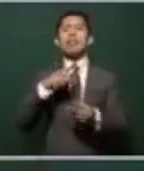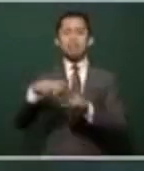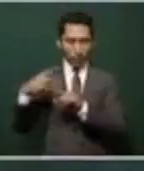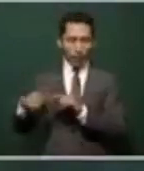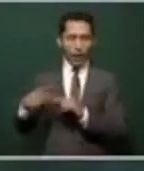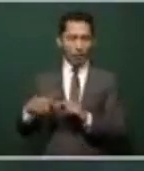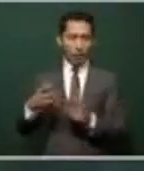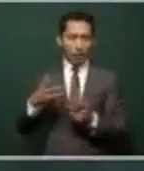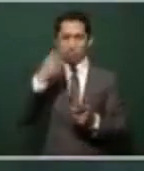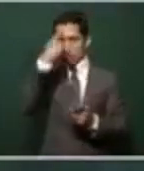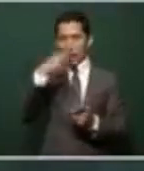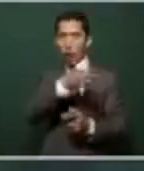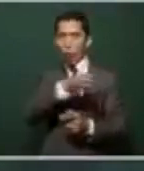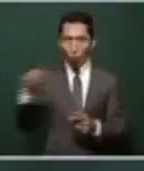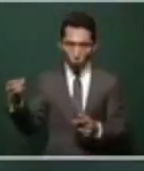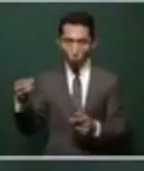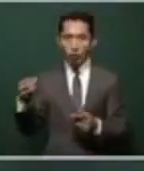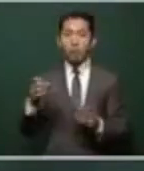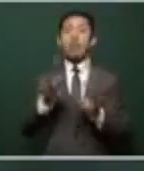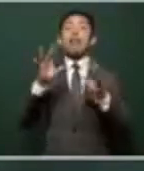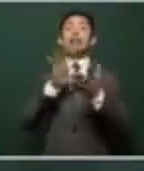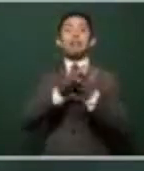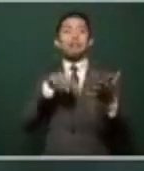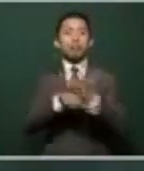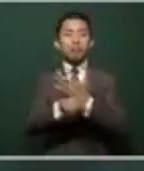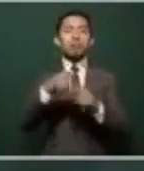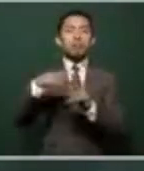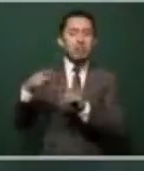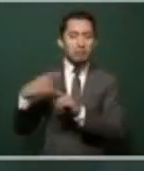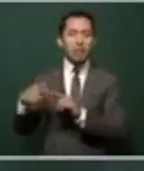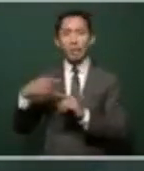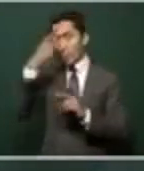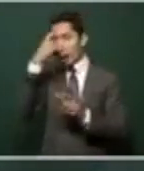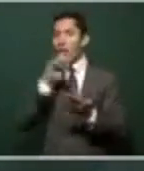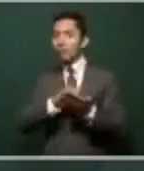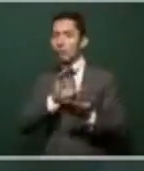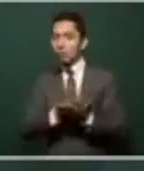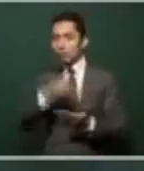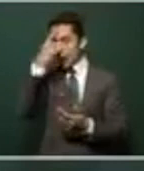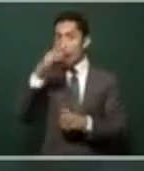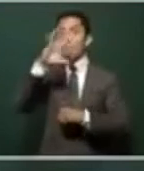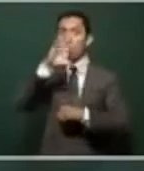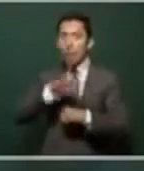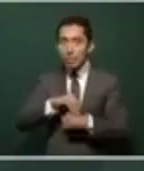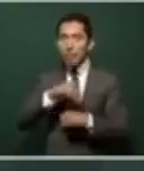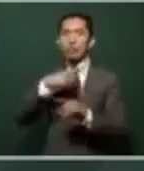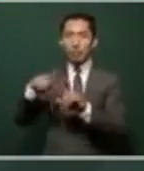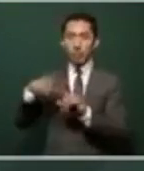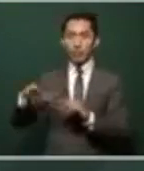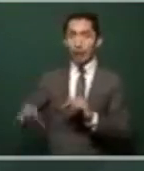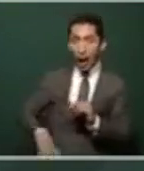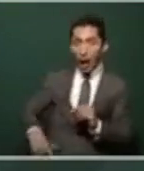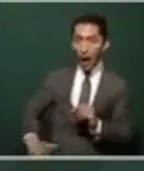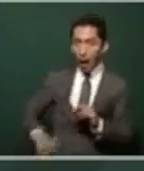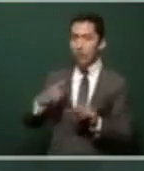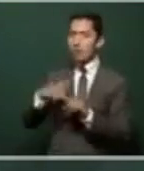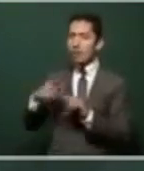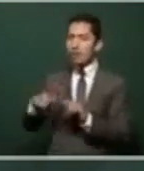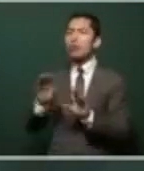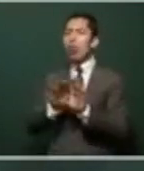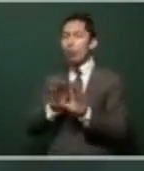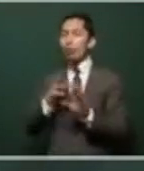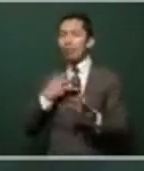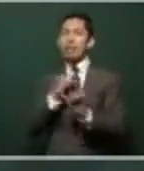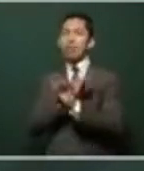de registro de órdenes de aprehensión, de centros de verificación, de registro de permisos de portación de arma, de datos de protección